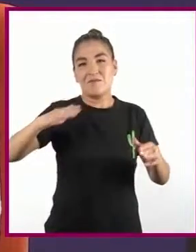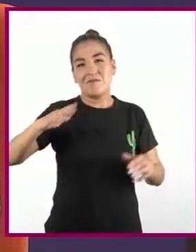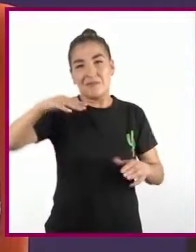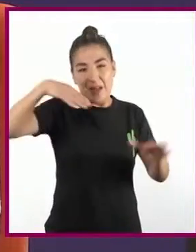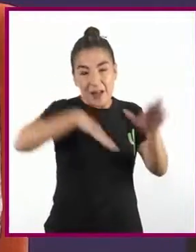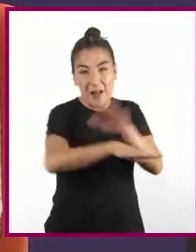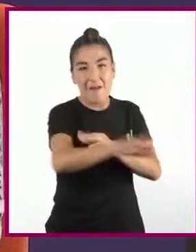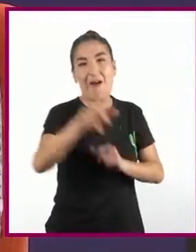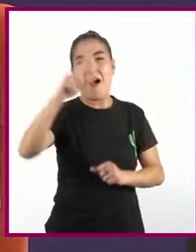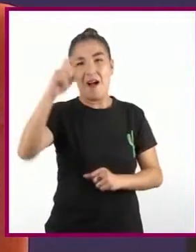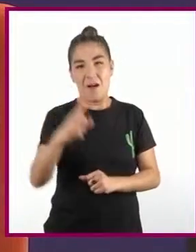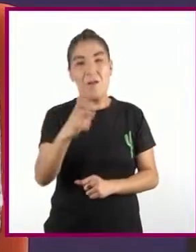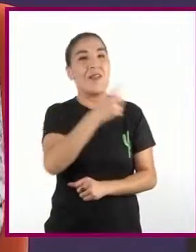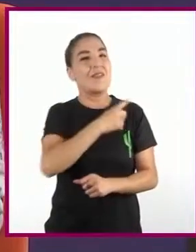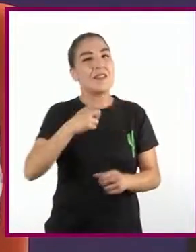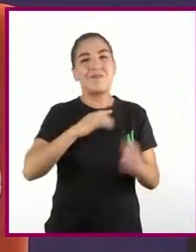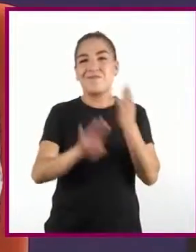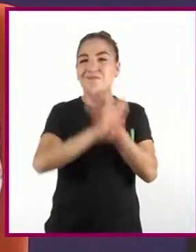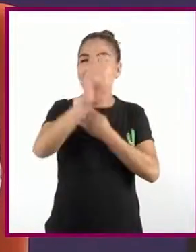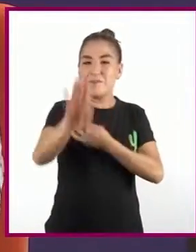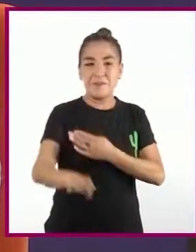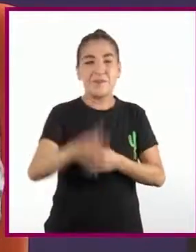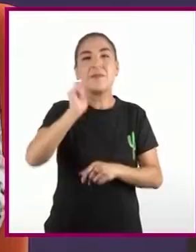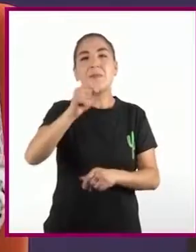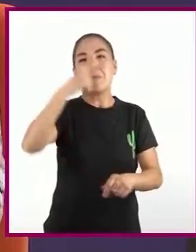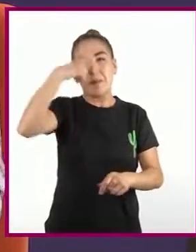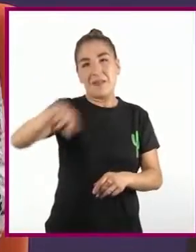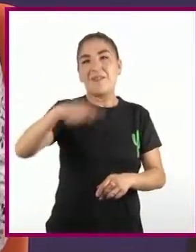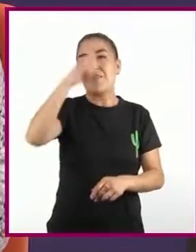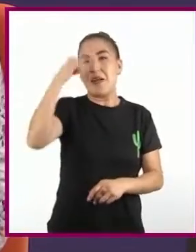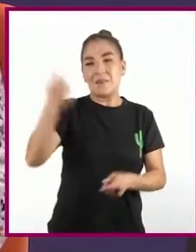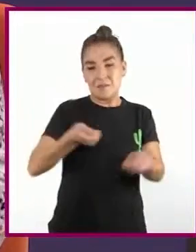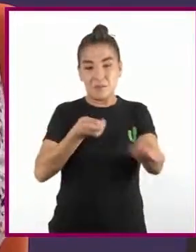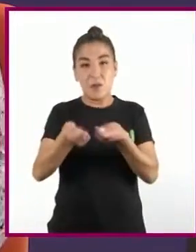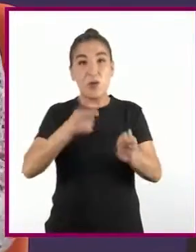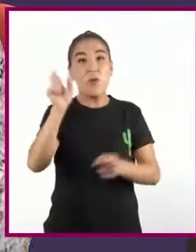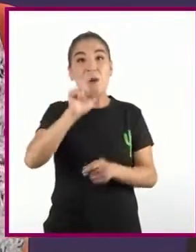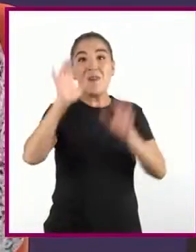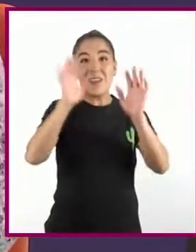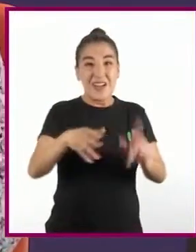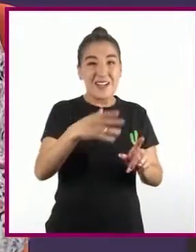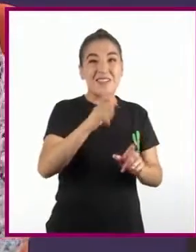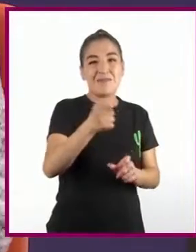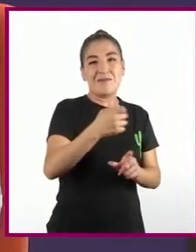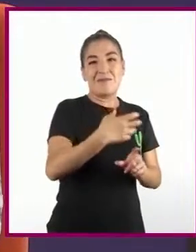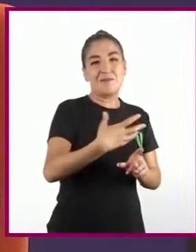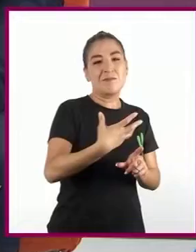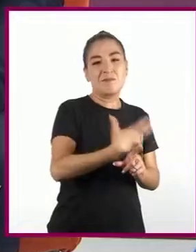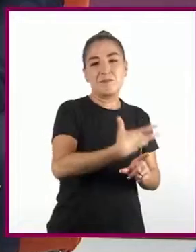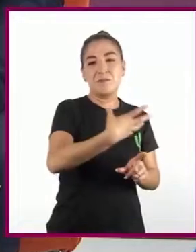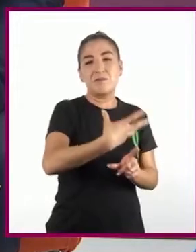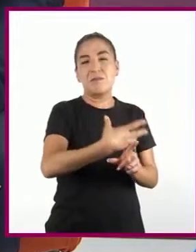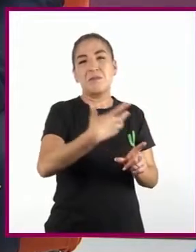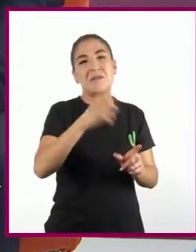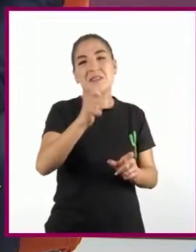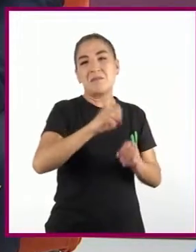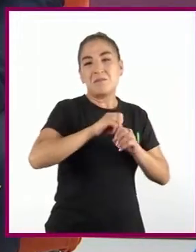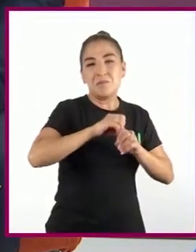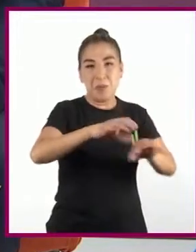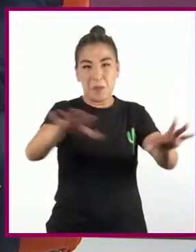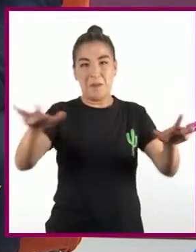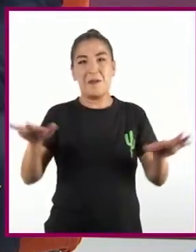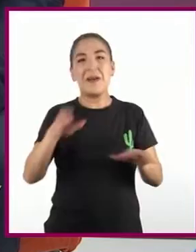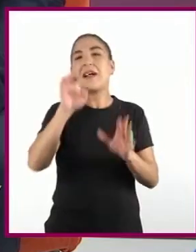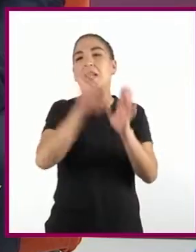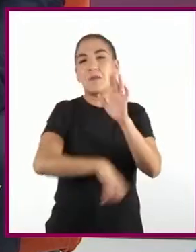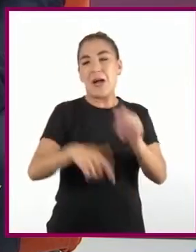importante prevenir porque es mucho más fácil controlar esto que una vez que algo se ha dispersado. Por ejemplo, pensemos en los gases que